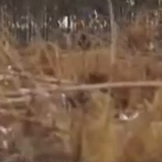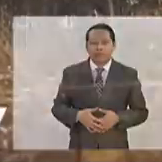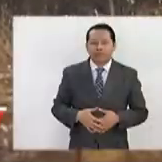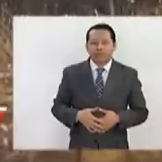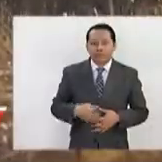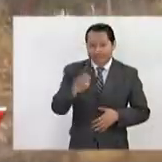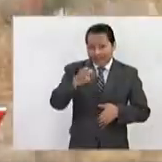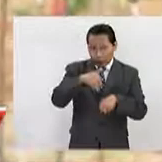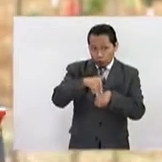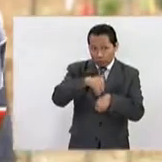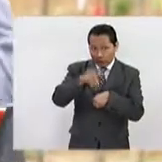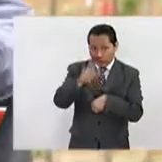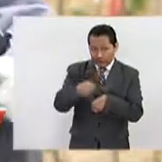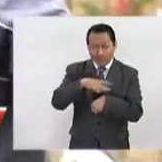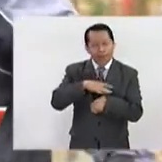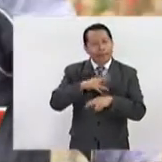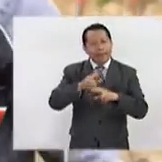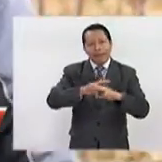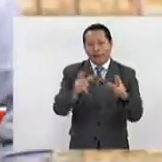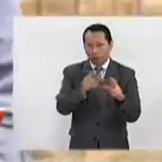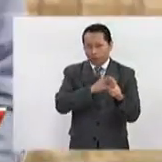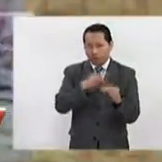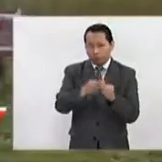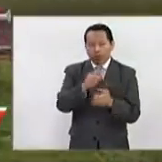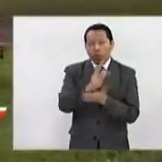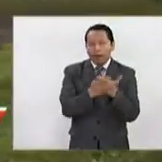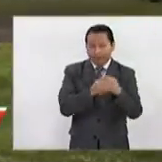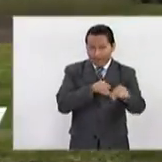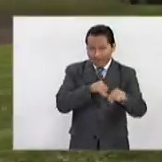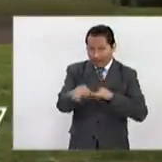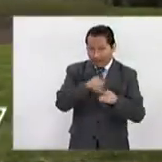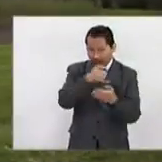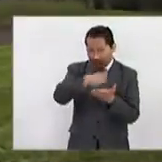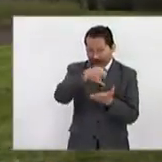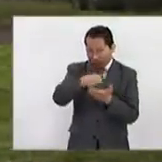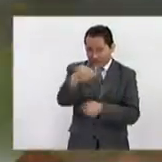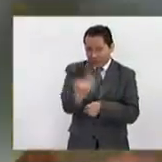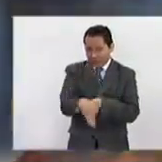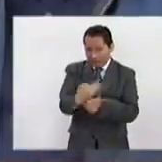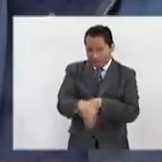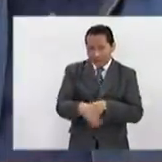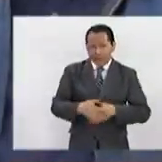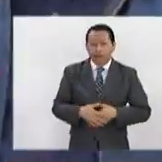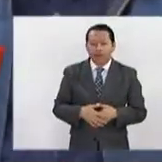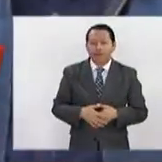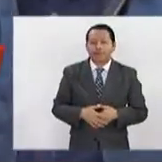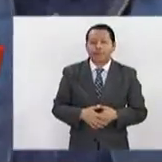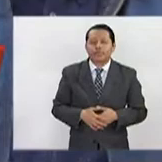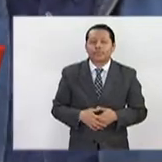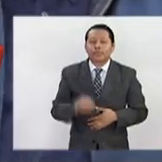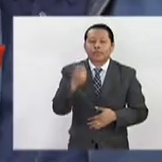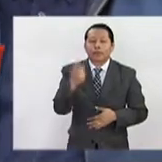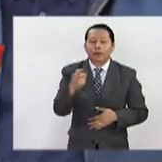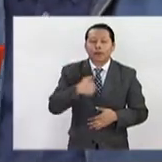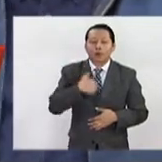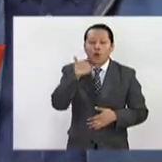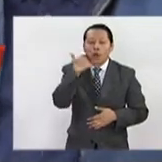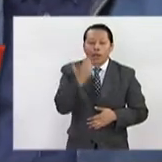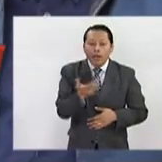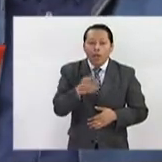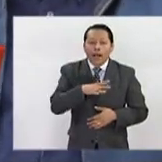Estas cifras representan un récord en el programa de trabajadores agrícolas temporales. They want to be in this